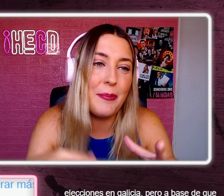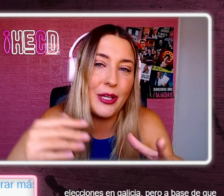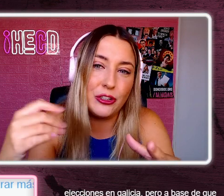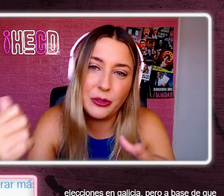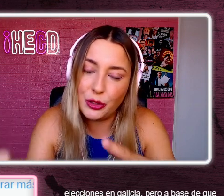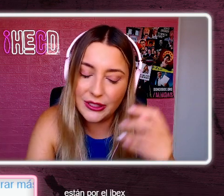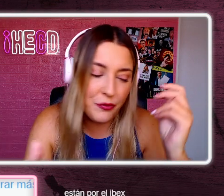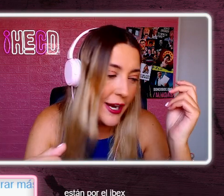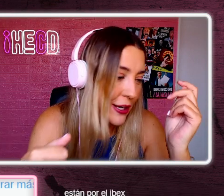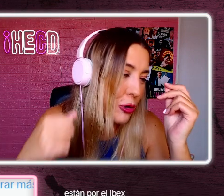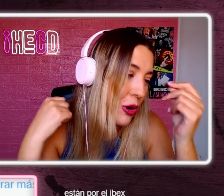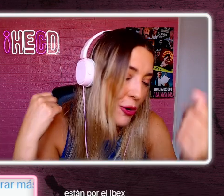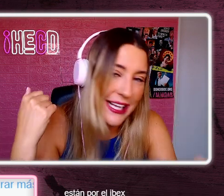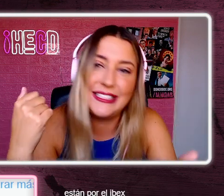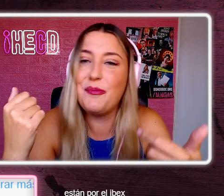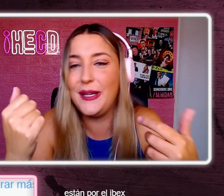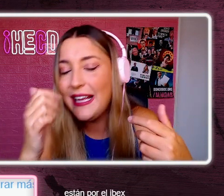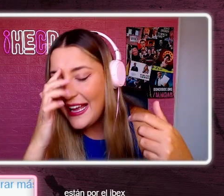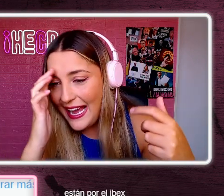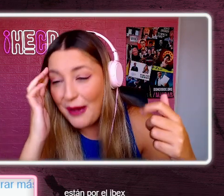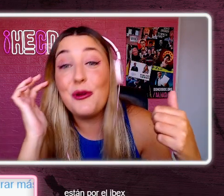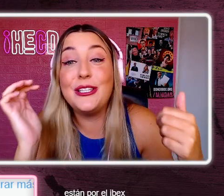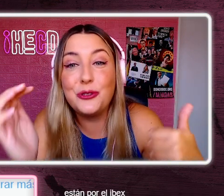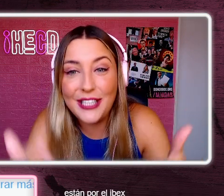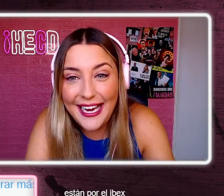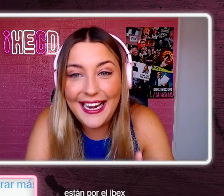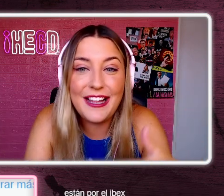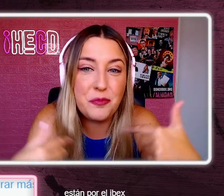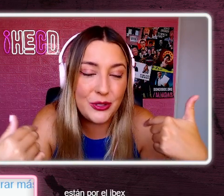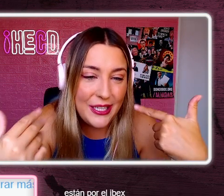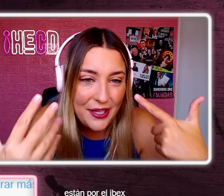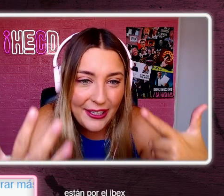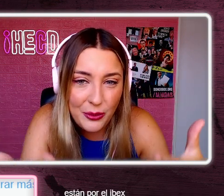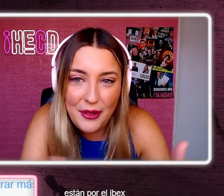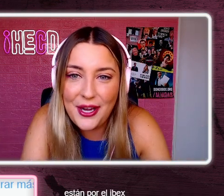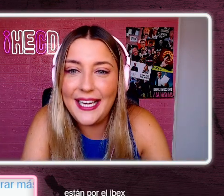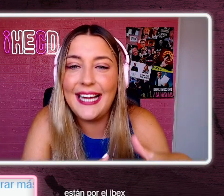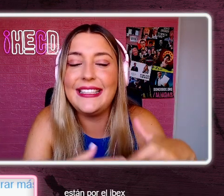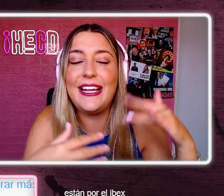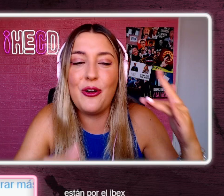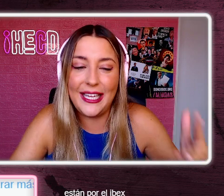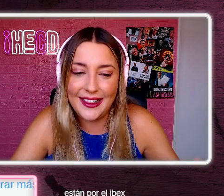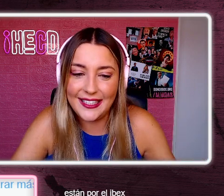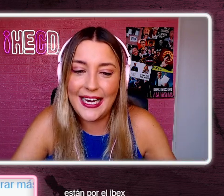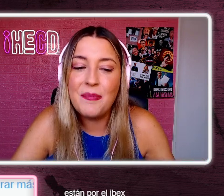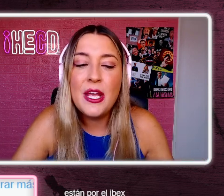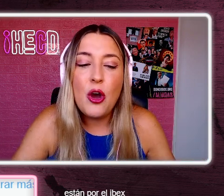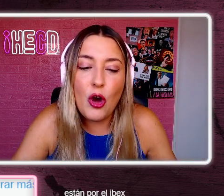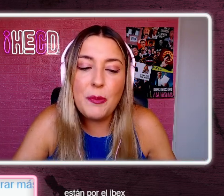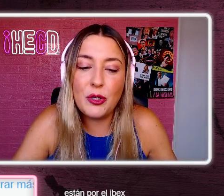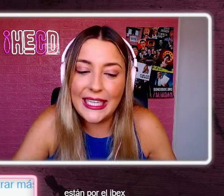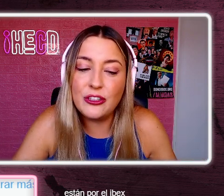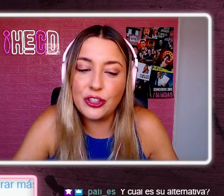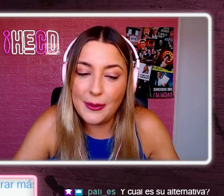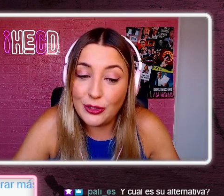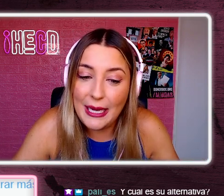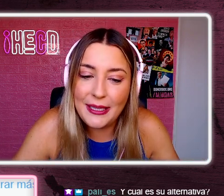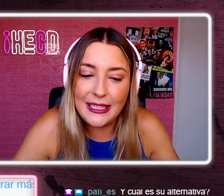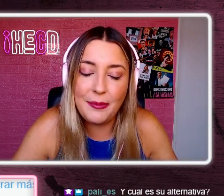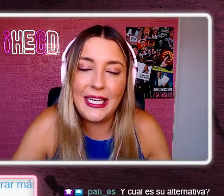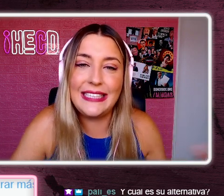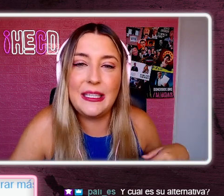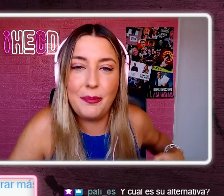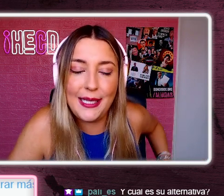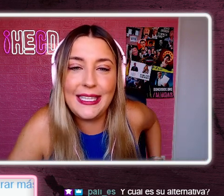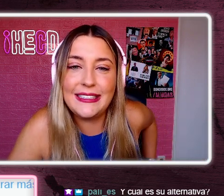esta semana porque los de box se fueron luego Borjas hablo de euskera después de decir que no iba a hacer el caramelo etcétera hoy por tanto se